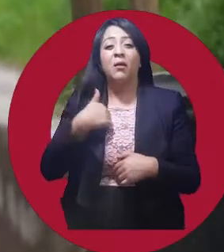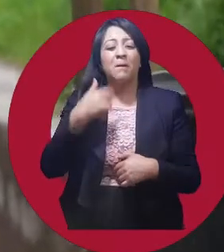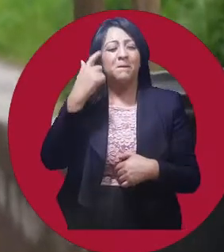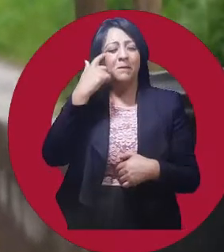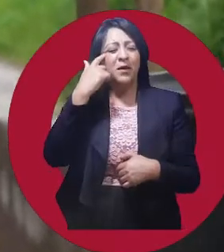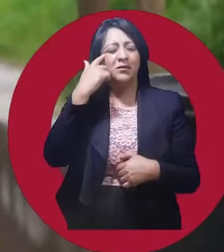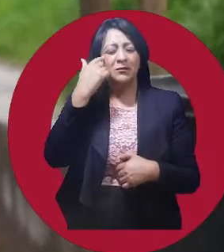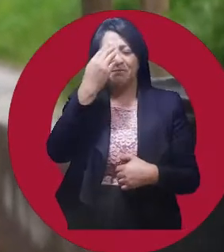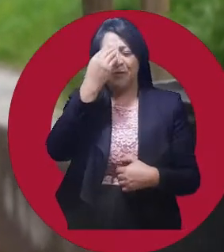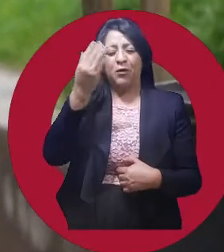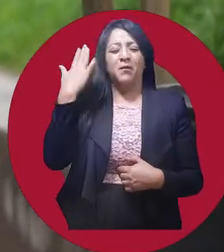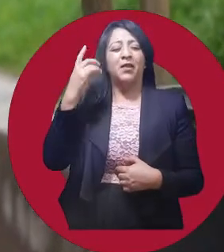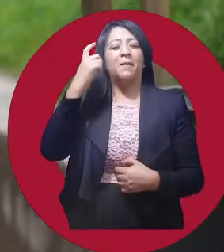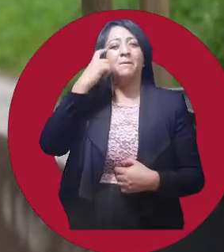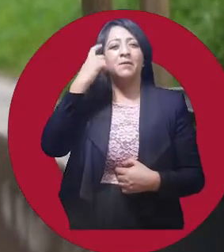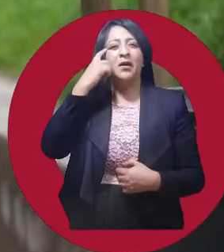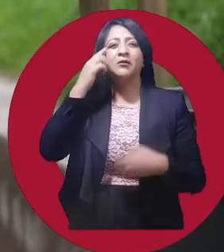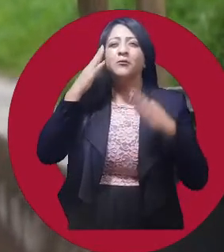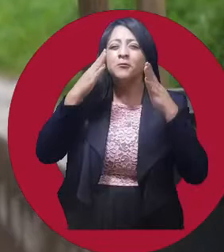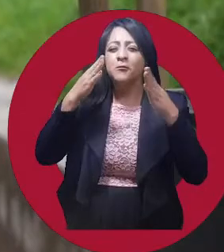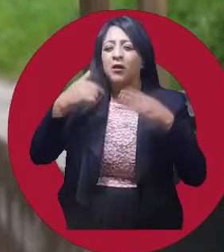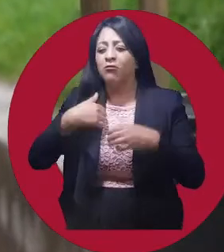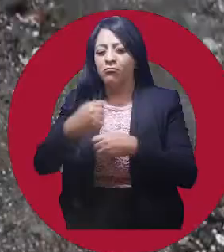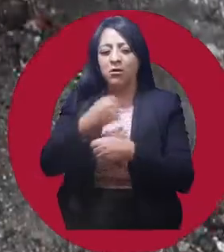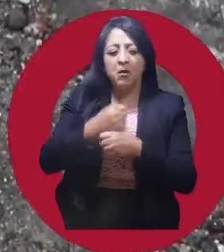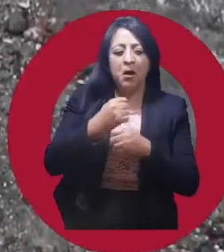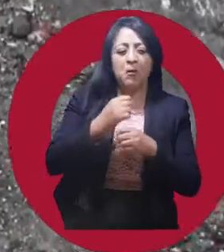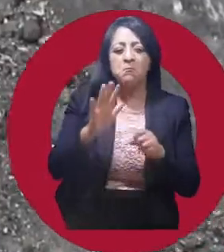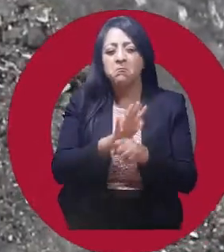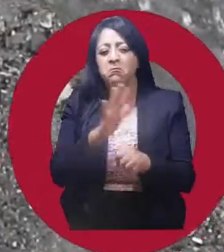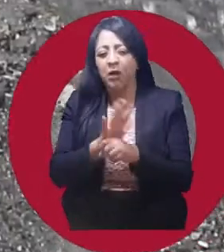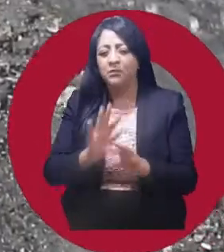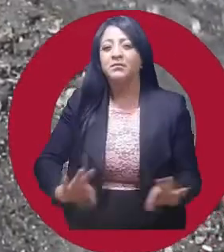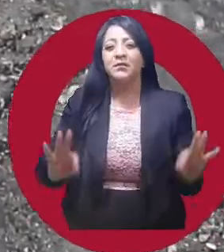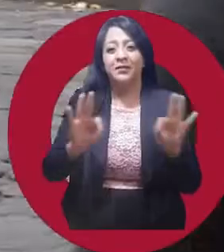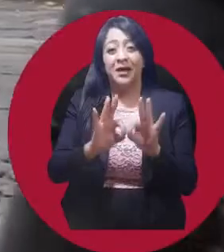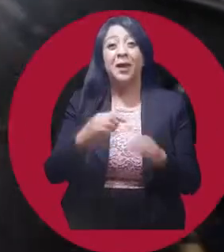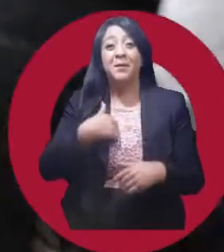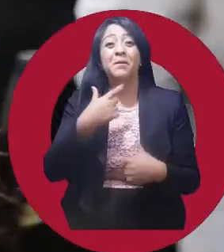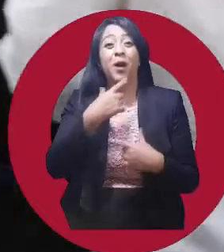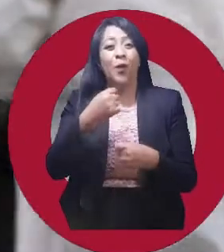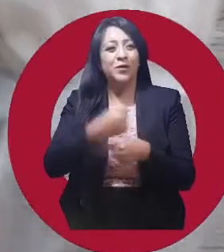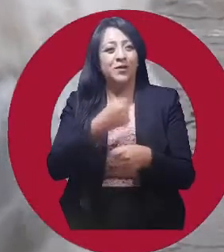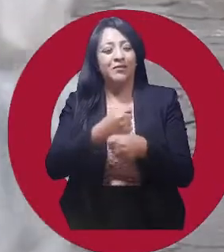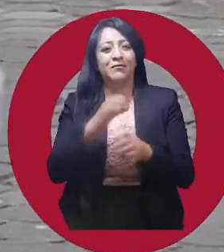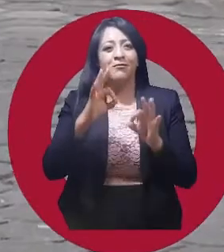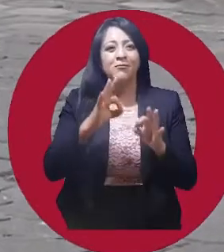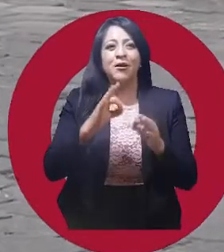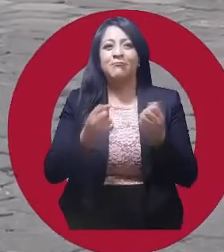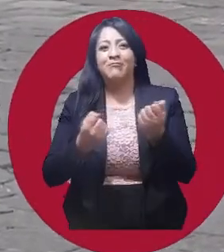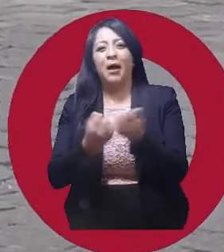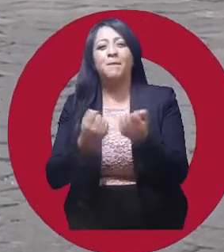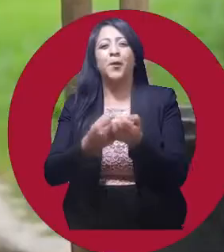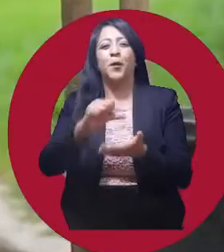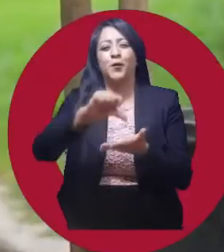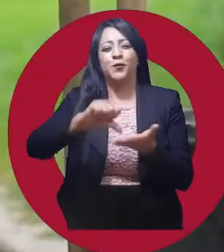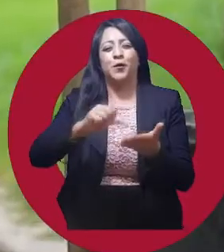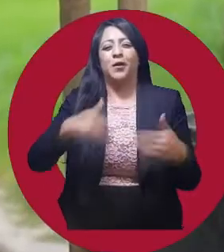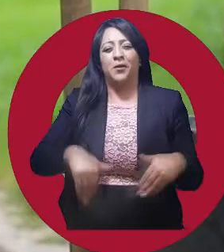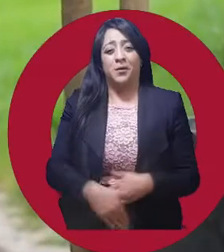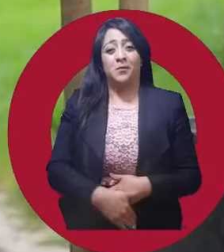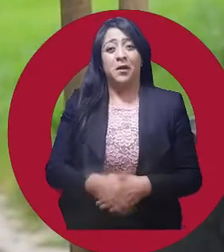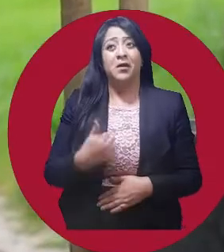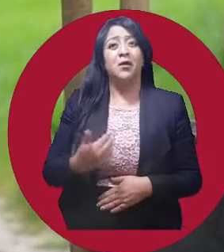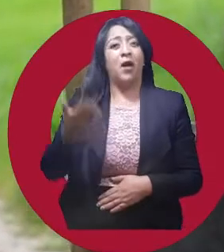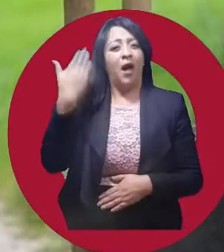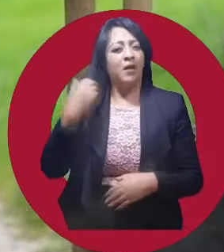trato de olvidar y de pensar lo que yo tengo que hacer. Bueno, hacer sí me gusta lo que yo estoy haciendo por la ciudad. Cuando